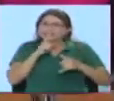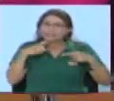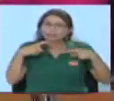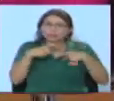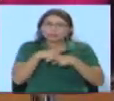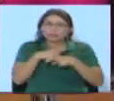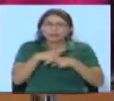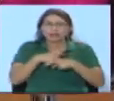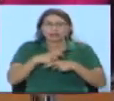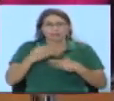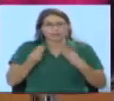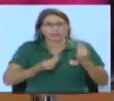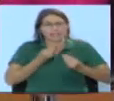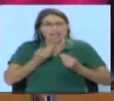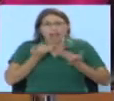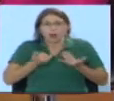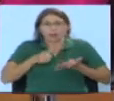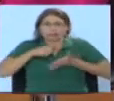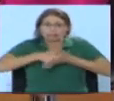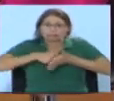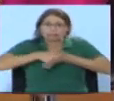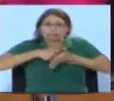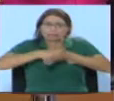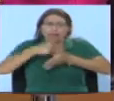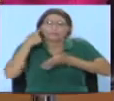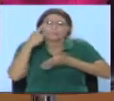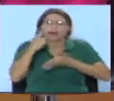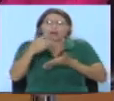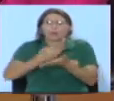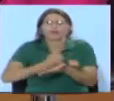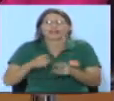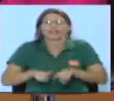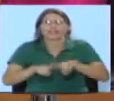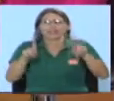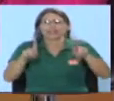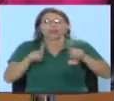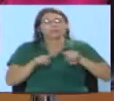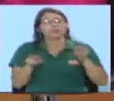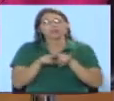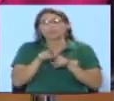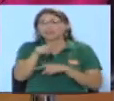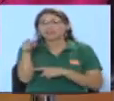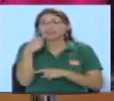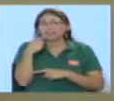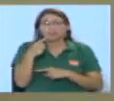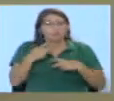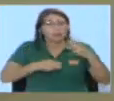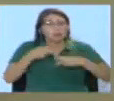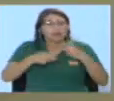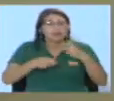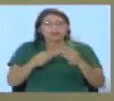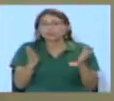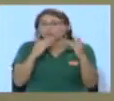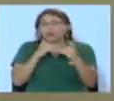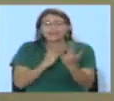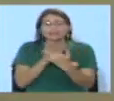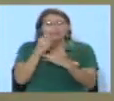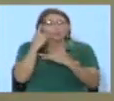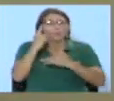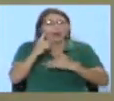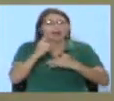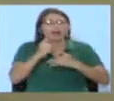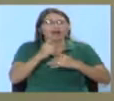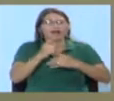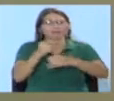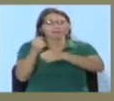luchando, ¿verdad?, por que las tarifas se establezcan de otra manera, pero por otro nos dicen no tenemos problemas para instalar torres, es decir, no hay acceso en todo lugar.